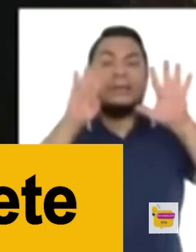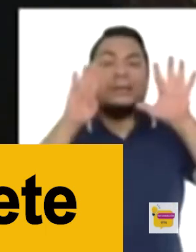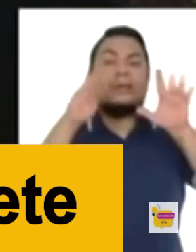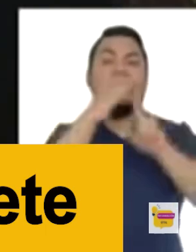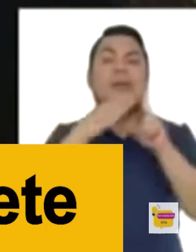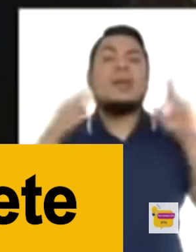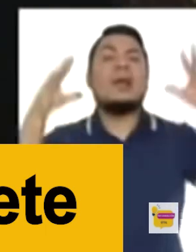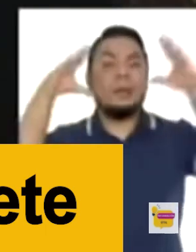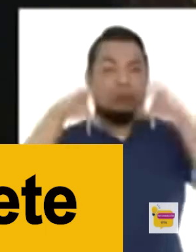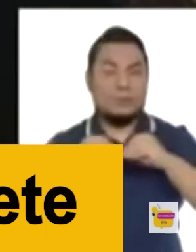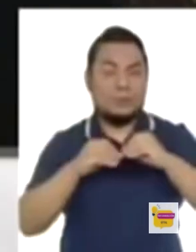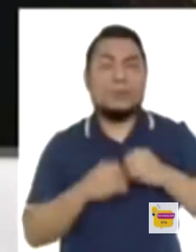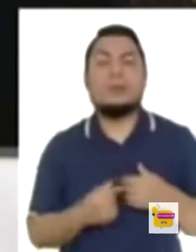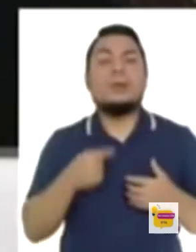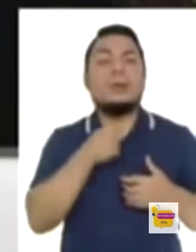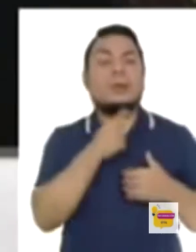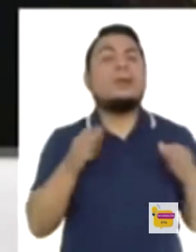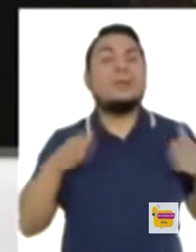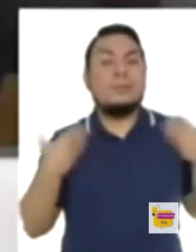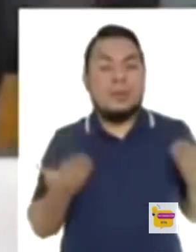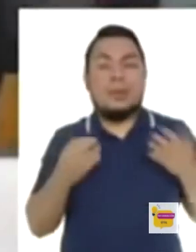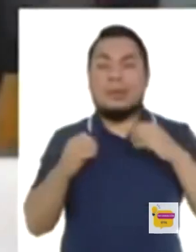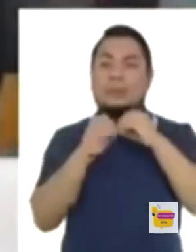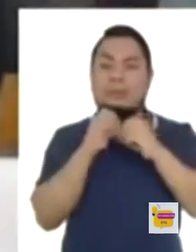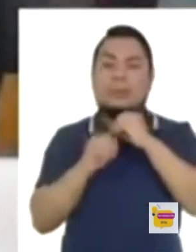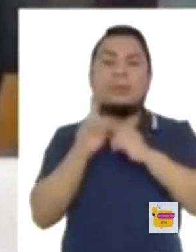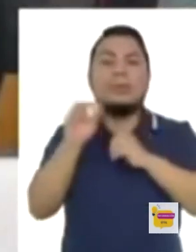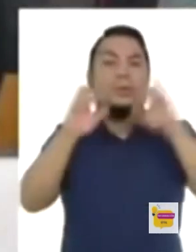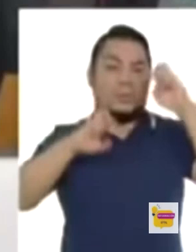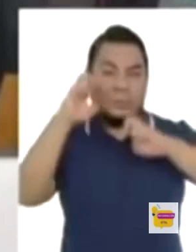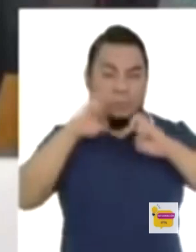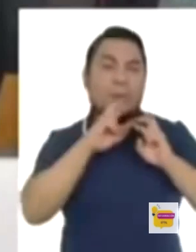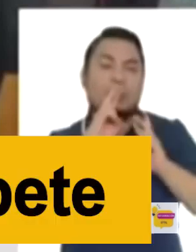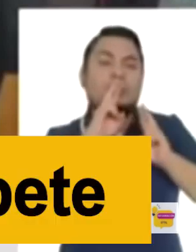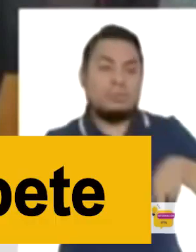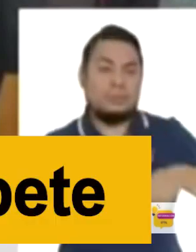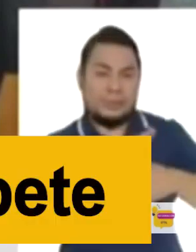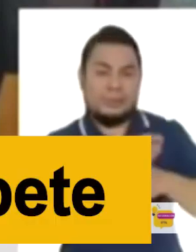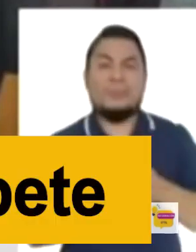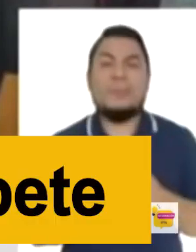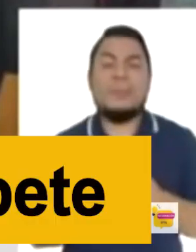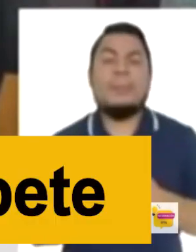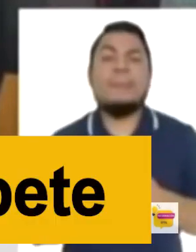las 9:30 de la noche para poder resolver sus dudas.